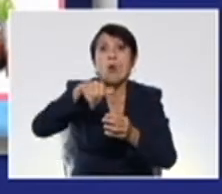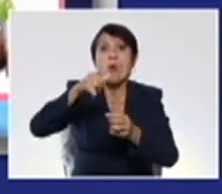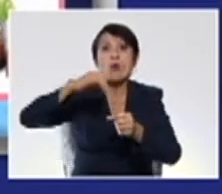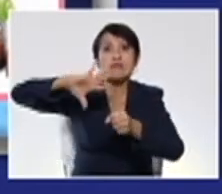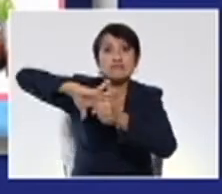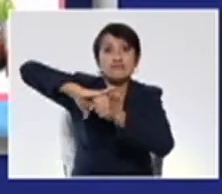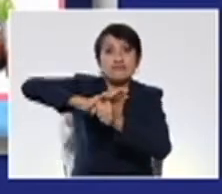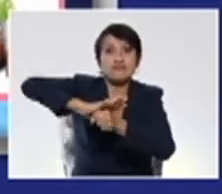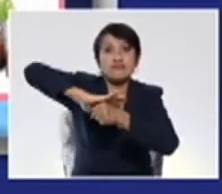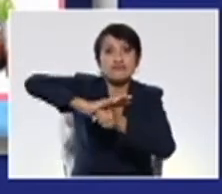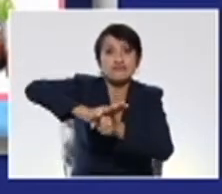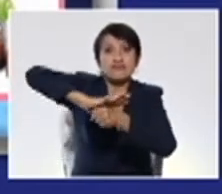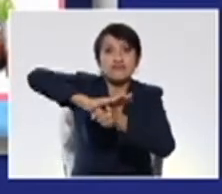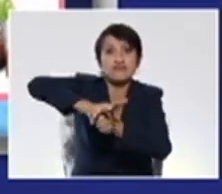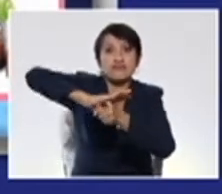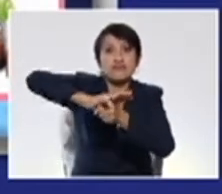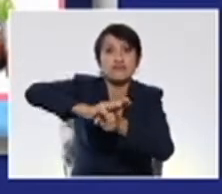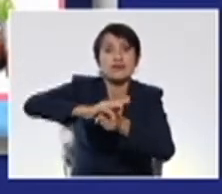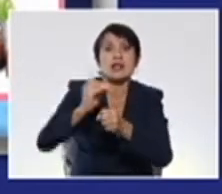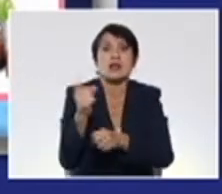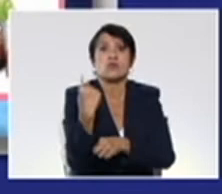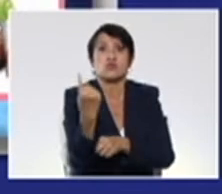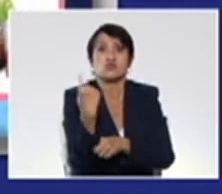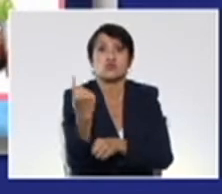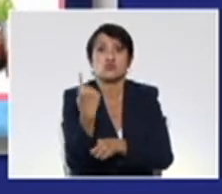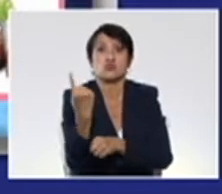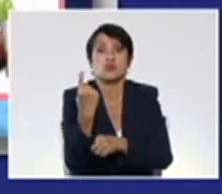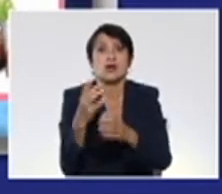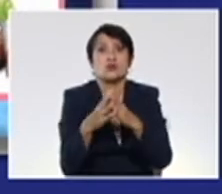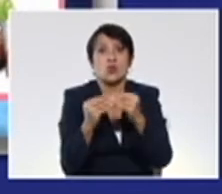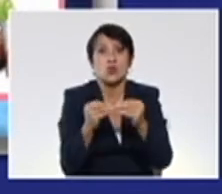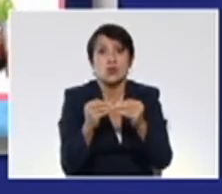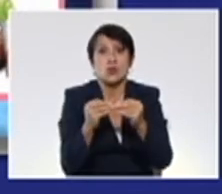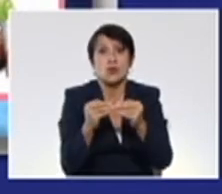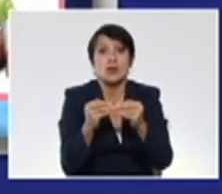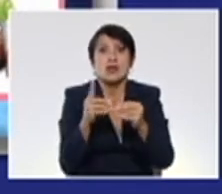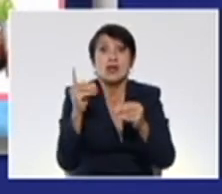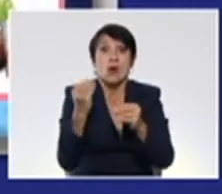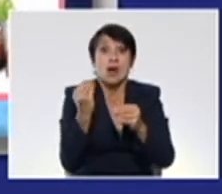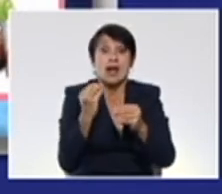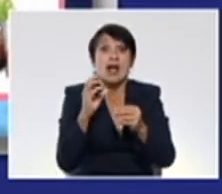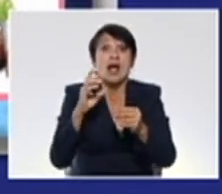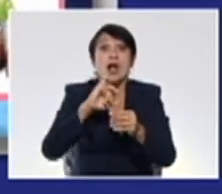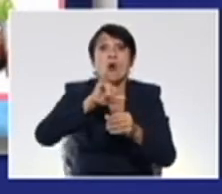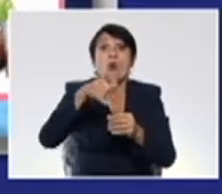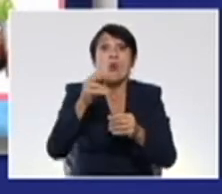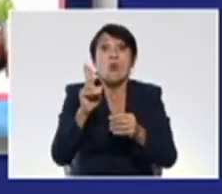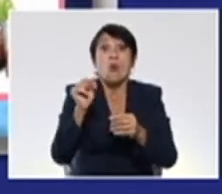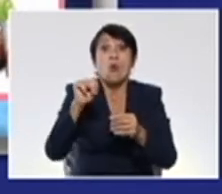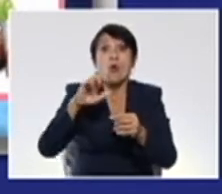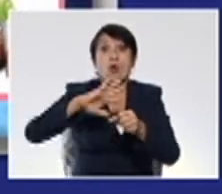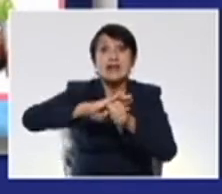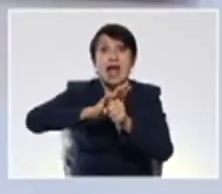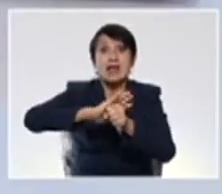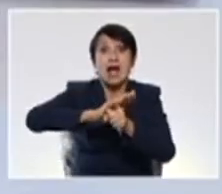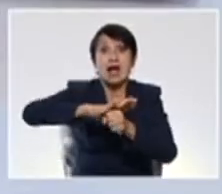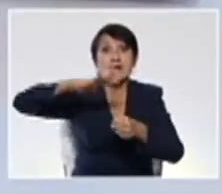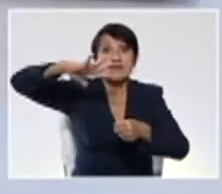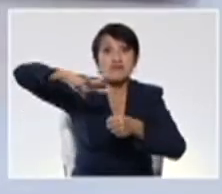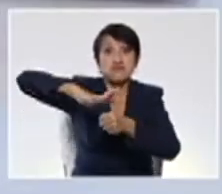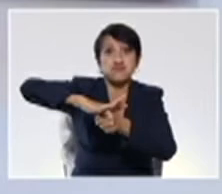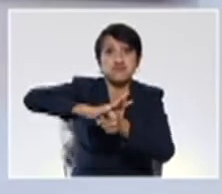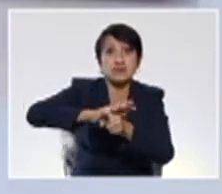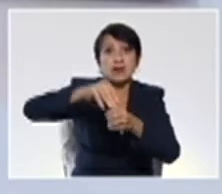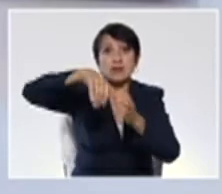una trituradora, una licuadora y después el extractor de jugo, que son esos electrodomésticos que nosotros